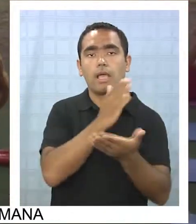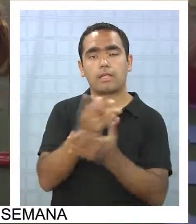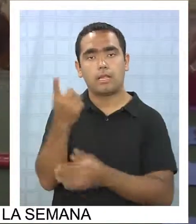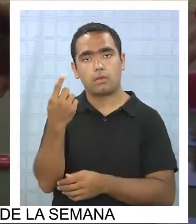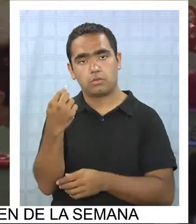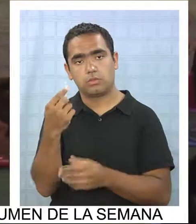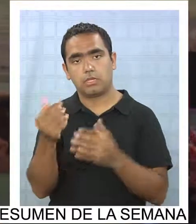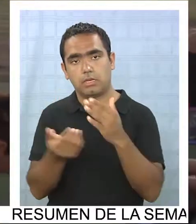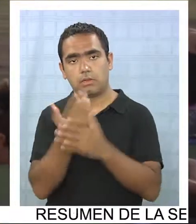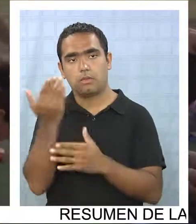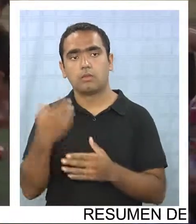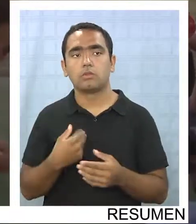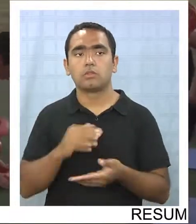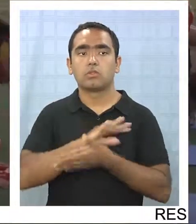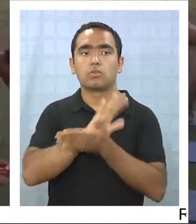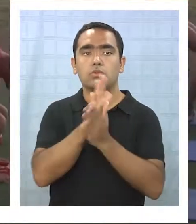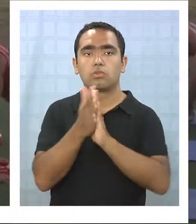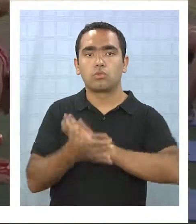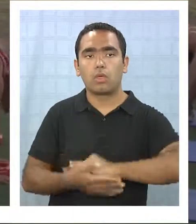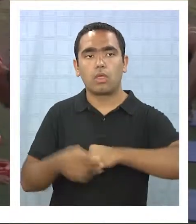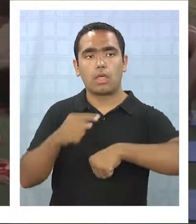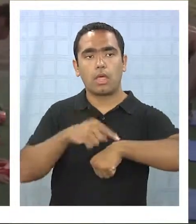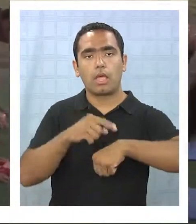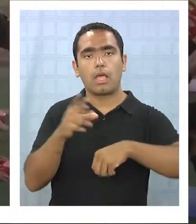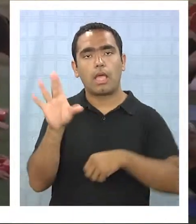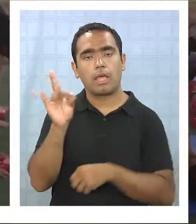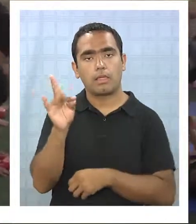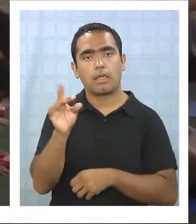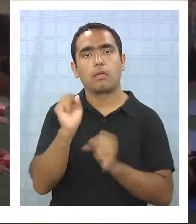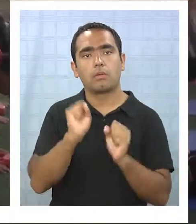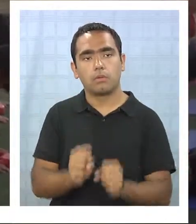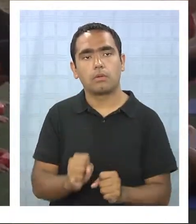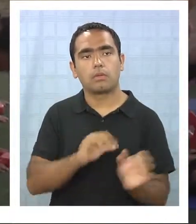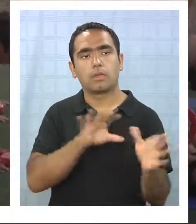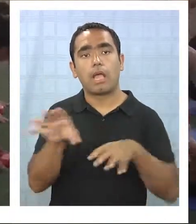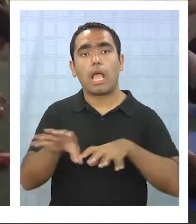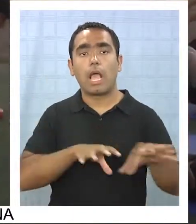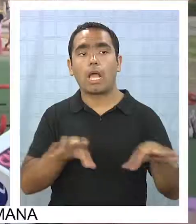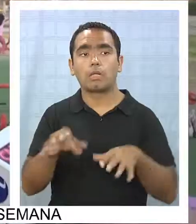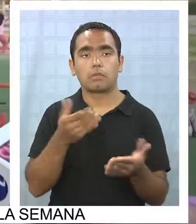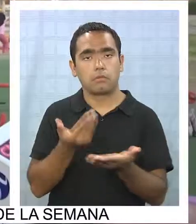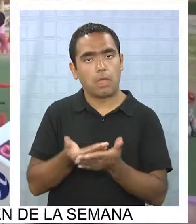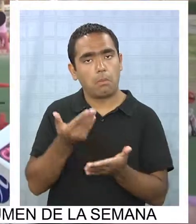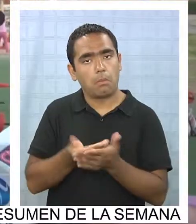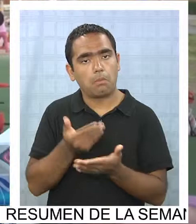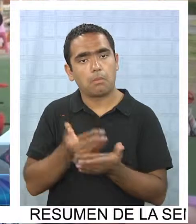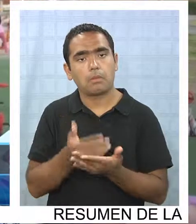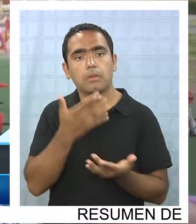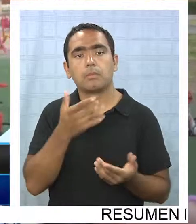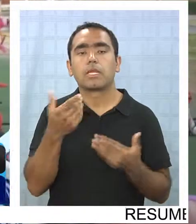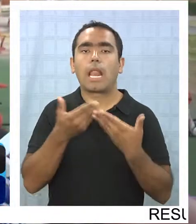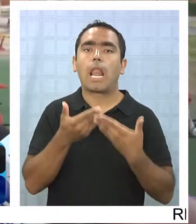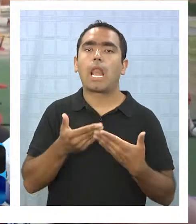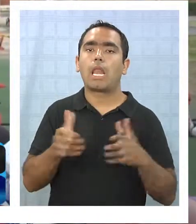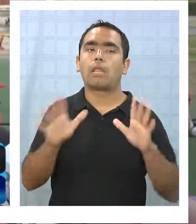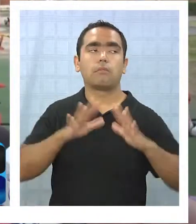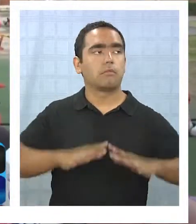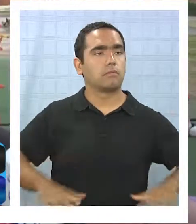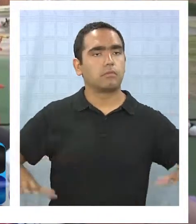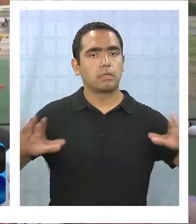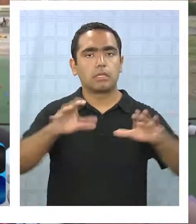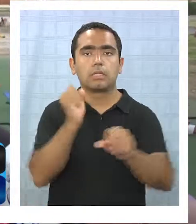captar público de todas las edades y horarios de trabajo. La actividad hay que aprovecharla porque se hace al aire libre,